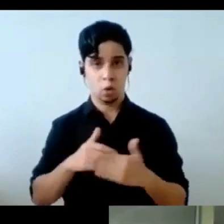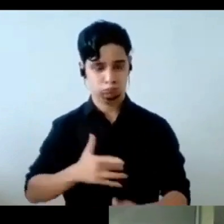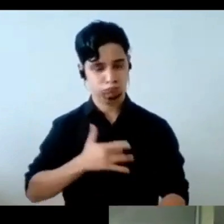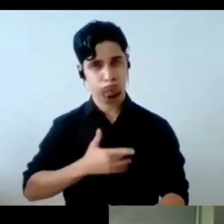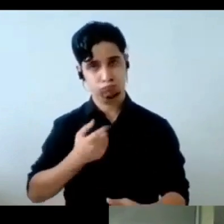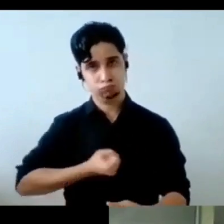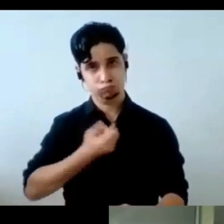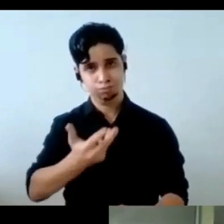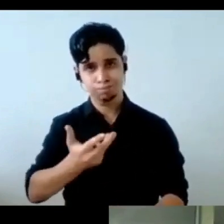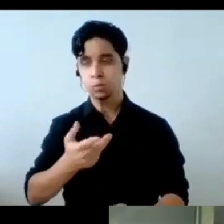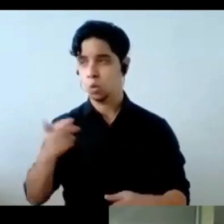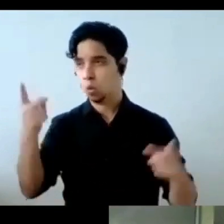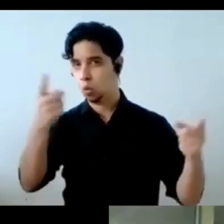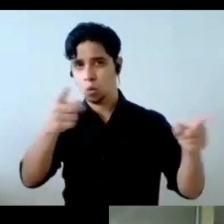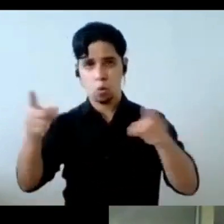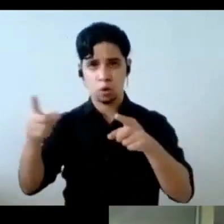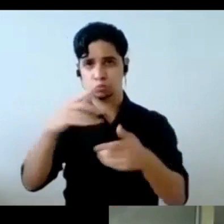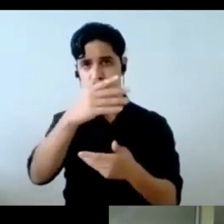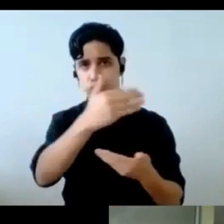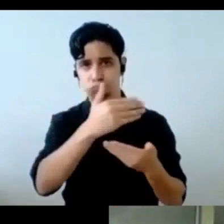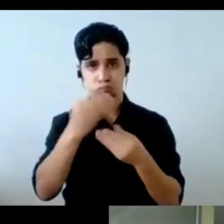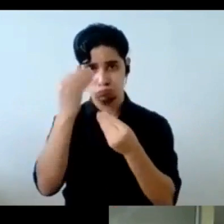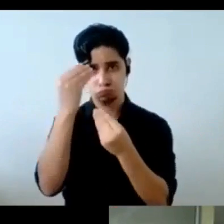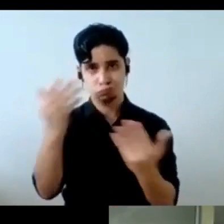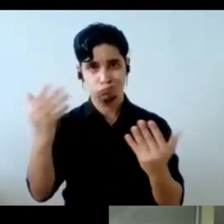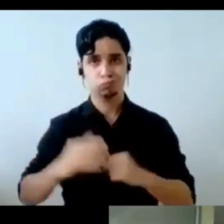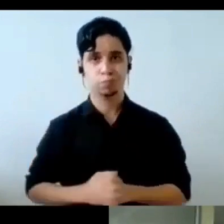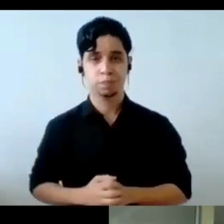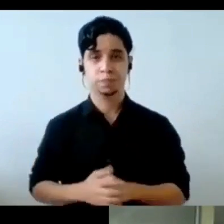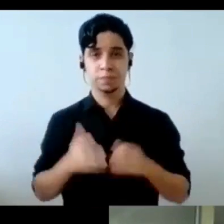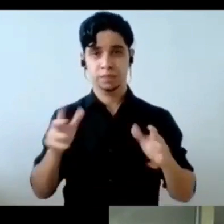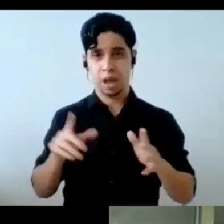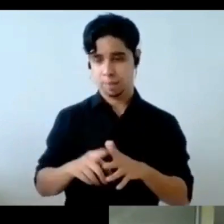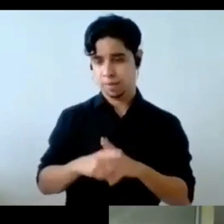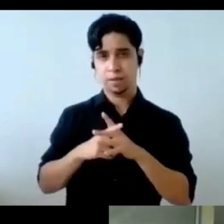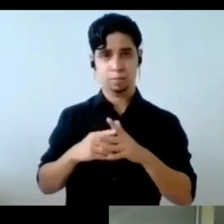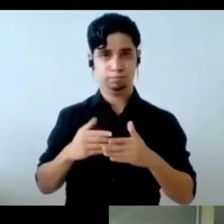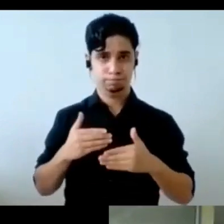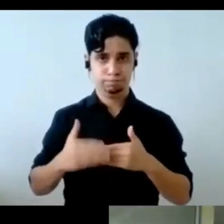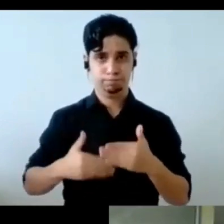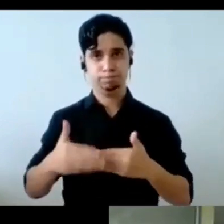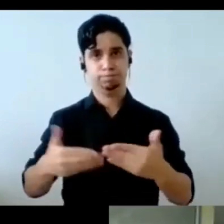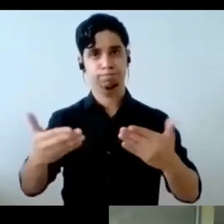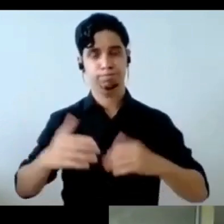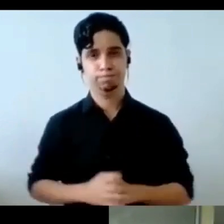lo que está pasando, ya, ¿verdad? Comienza a fluir.